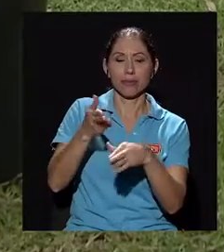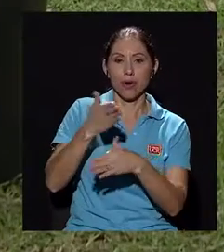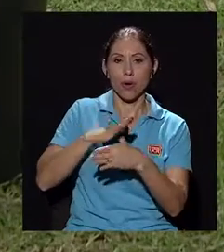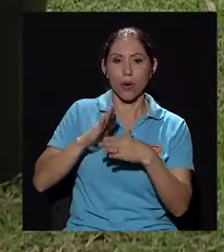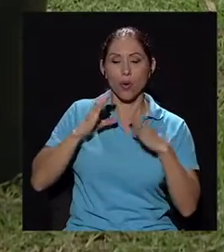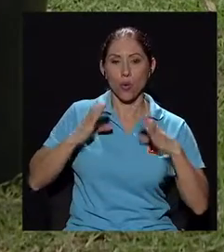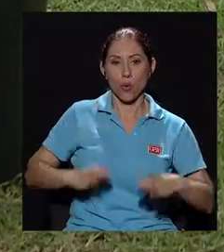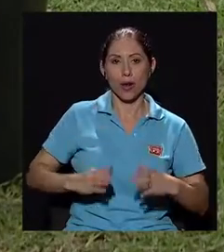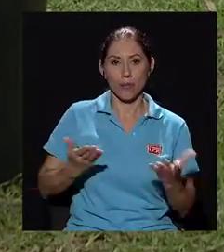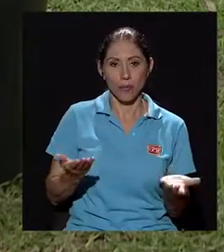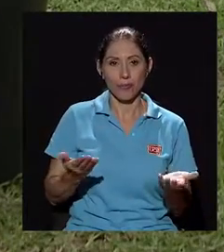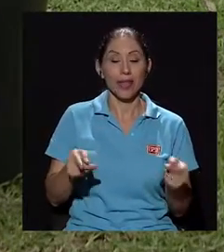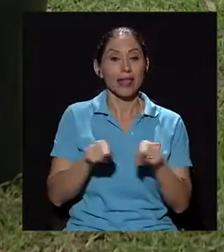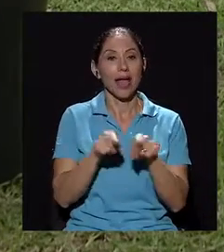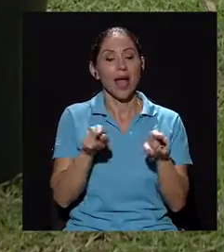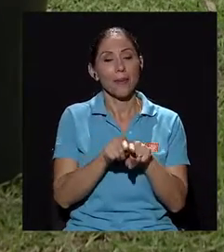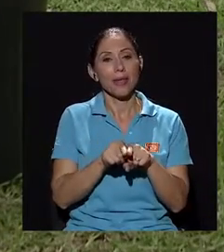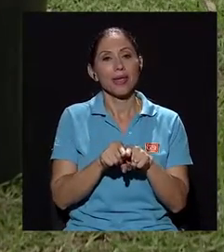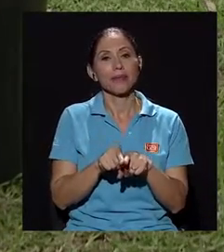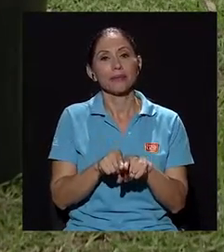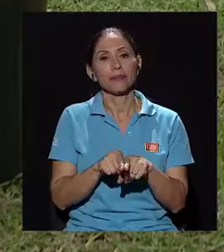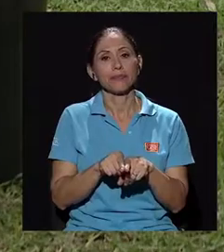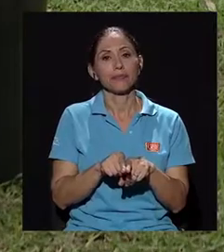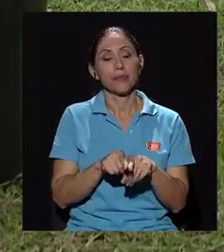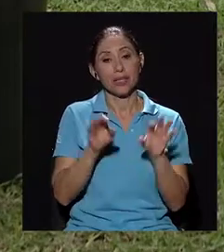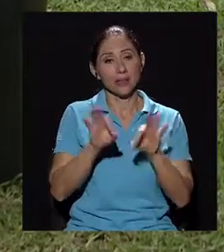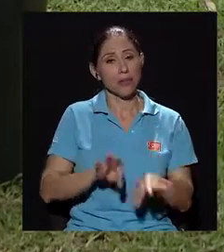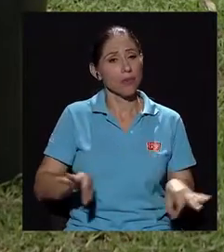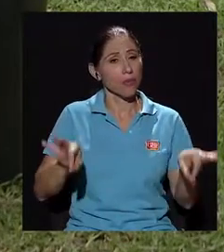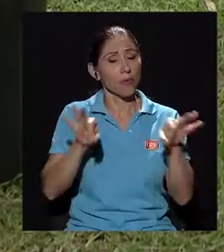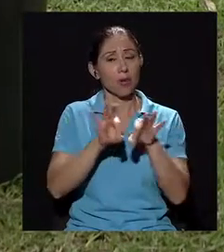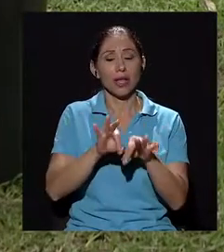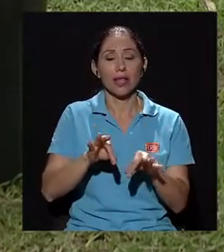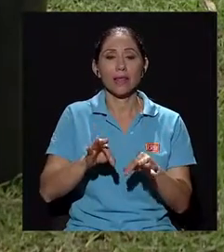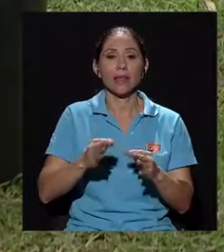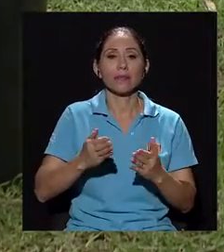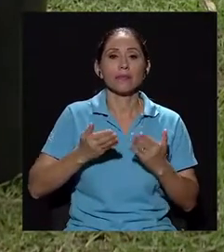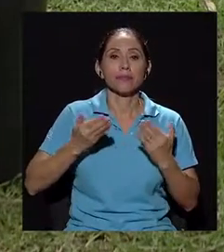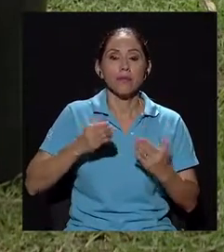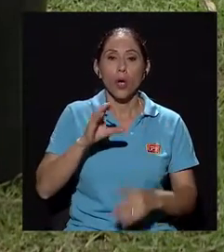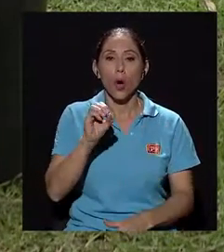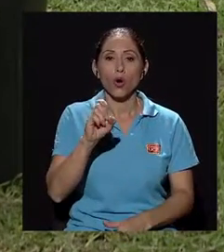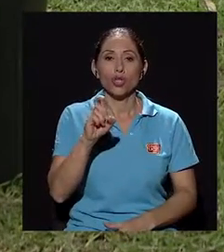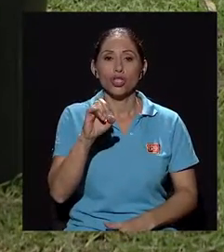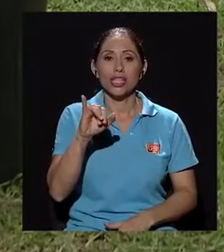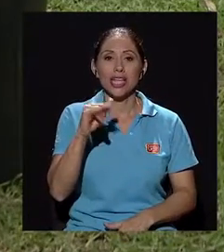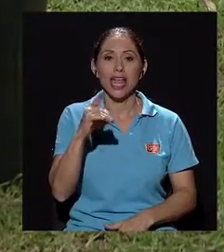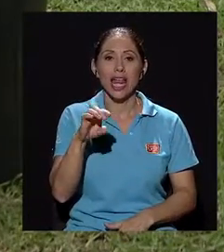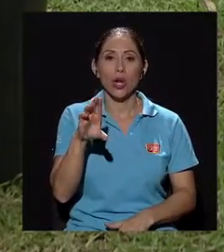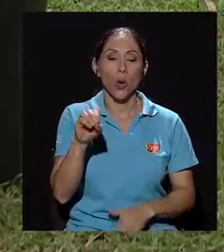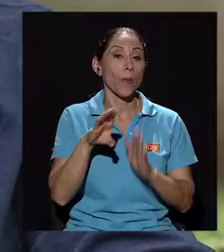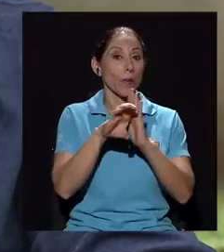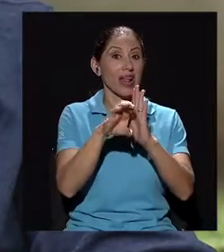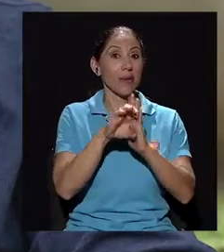Como decir, te decía que también la clave, digamos, es el oxígeno. Quizás si a una persona le da un paro cardíaco,